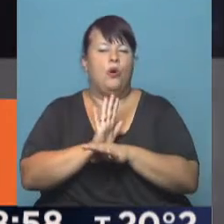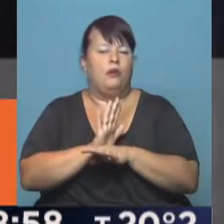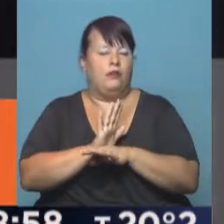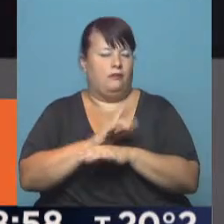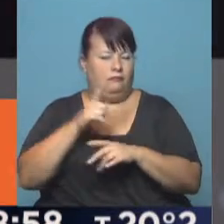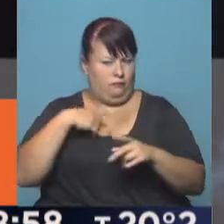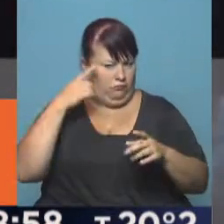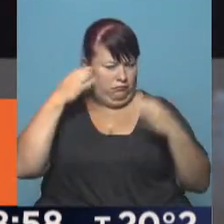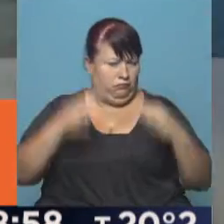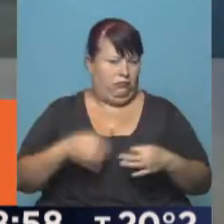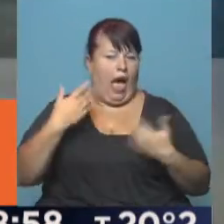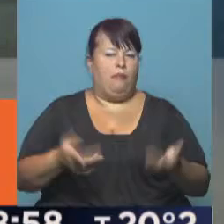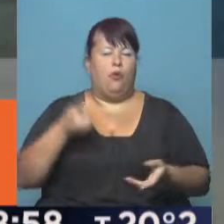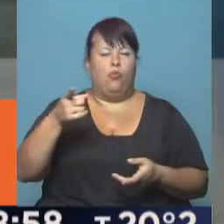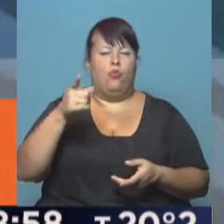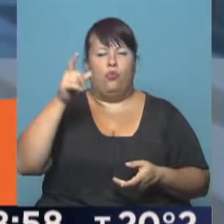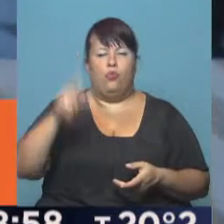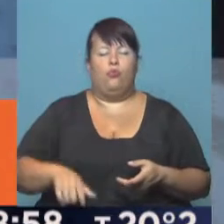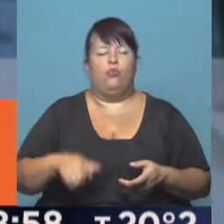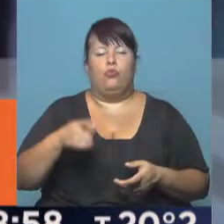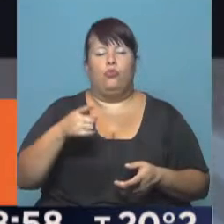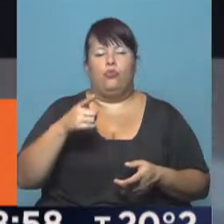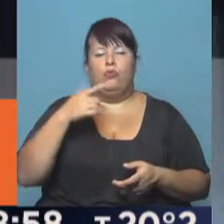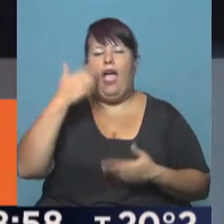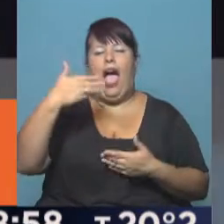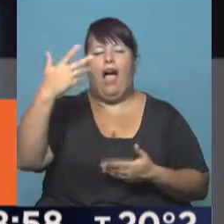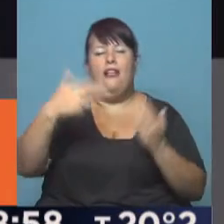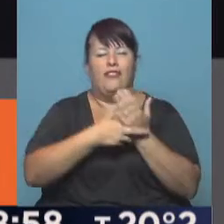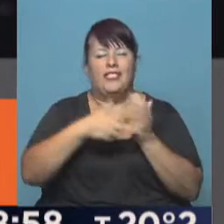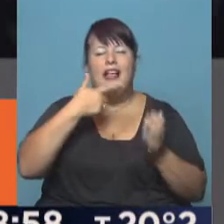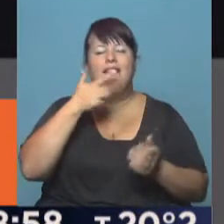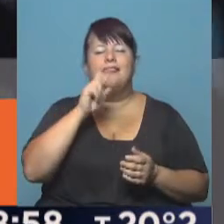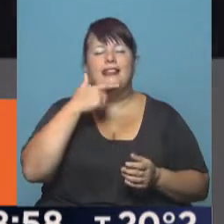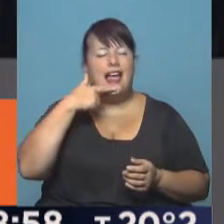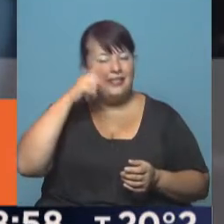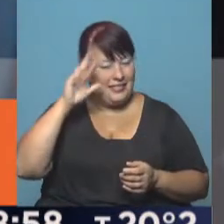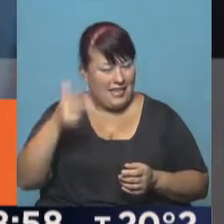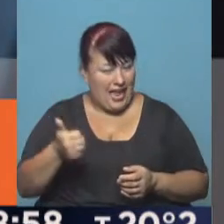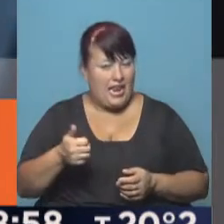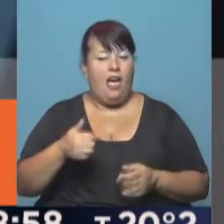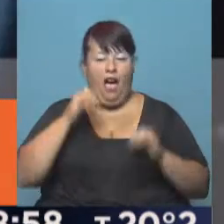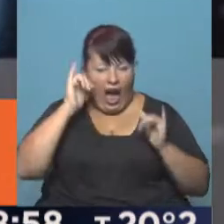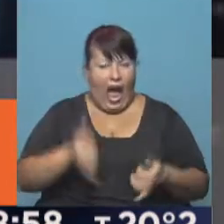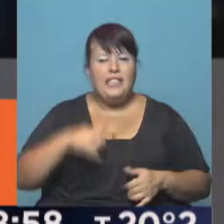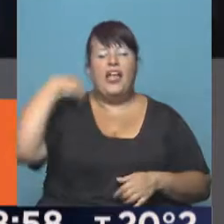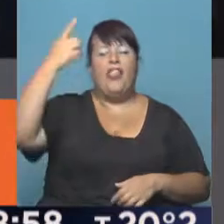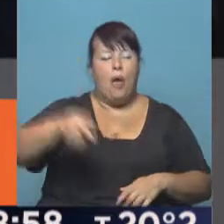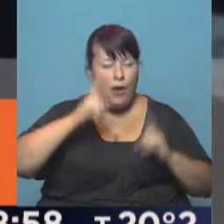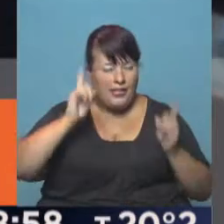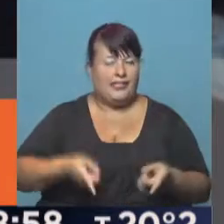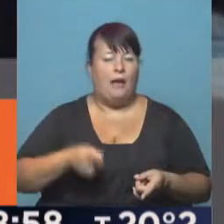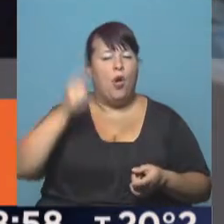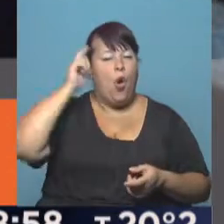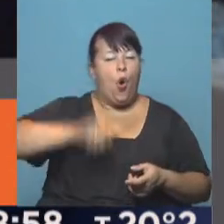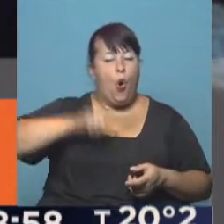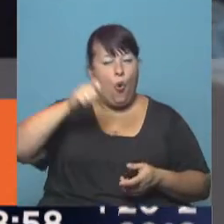absoluto criterio, utilizó en el extraordinario alegato el fiscal Estrasera, que dio lugar a que después también los